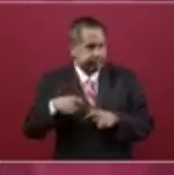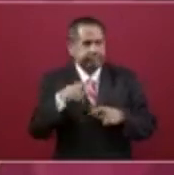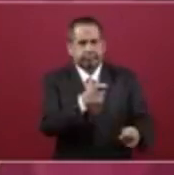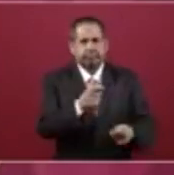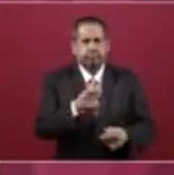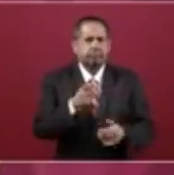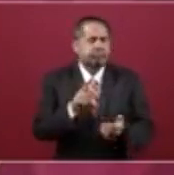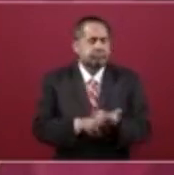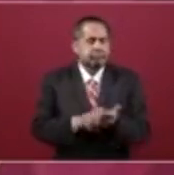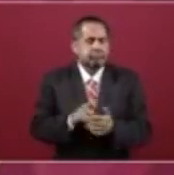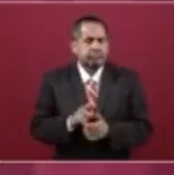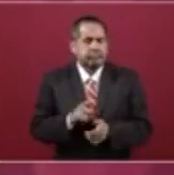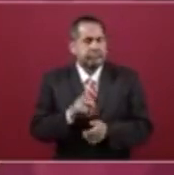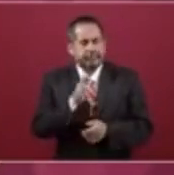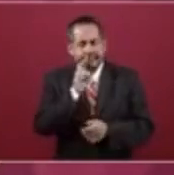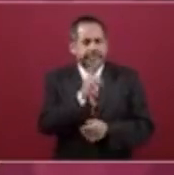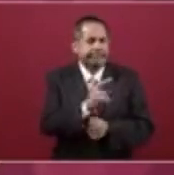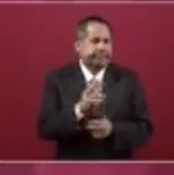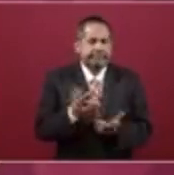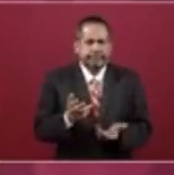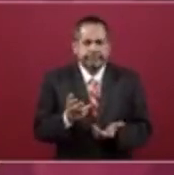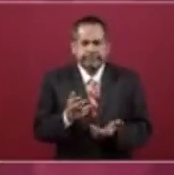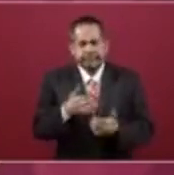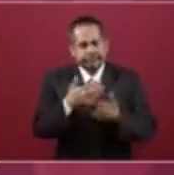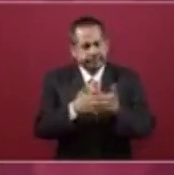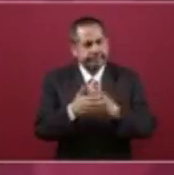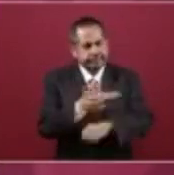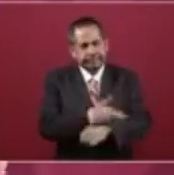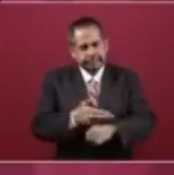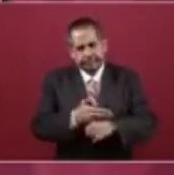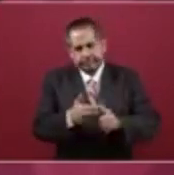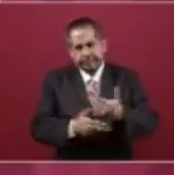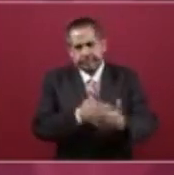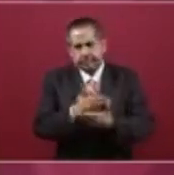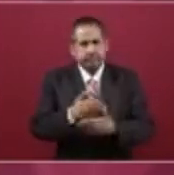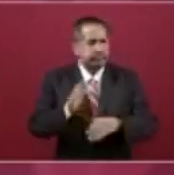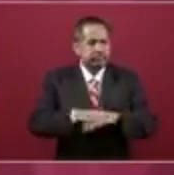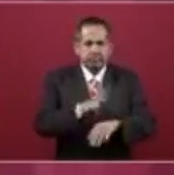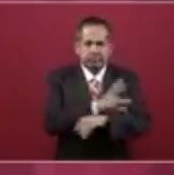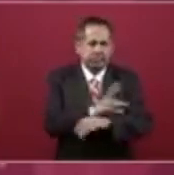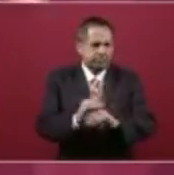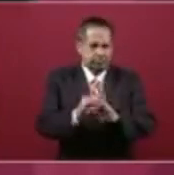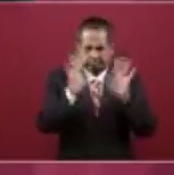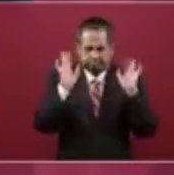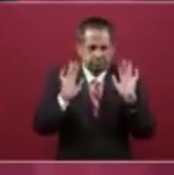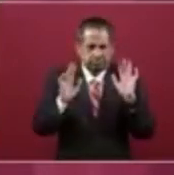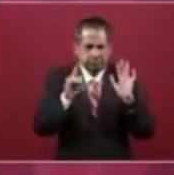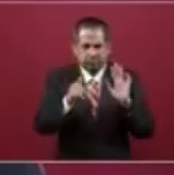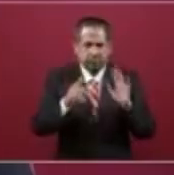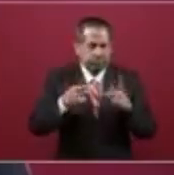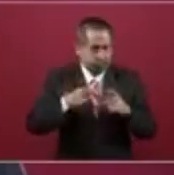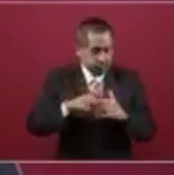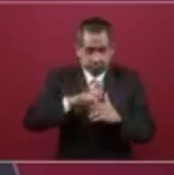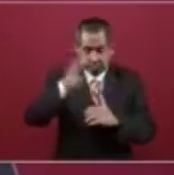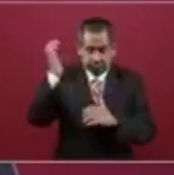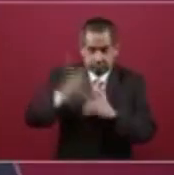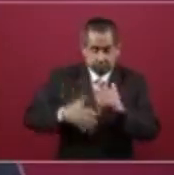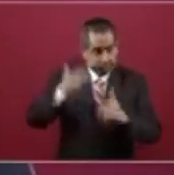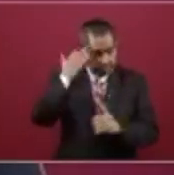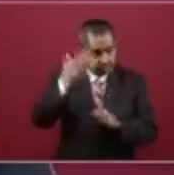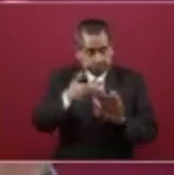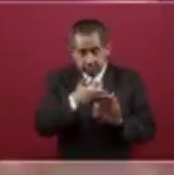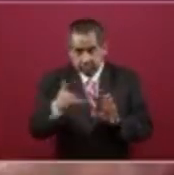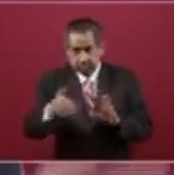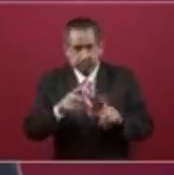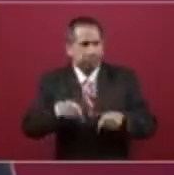se establece el procedimiento y de manera muy transparente, una vez que concluye este proceso,